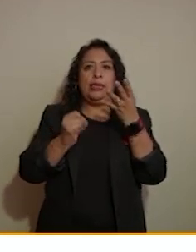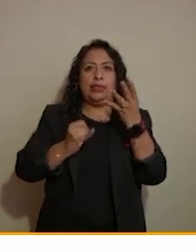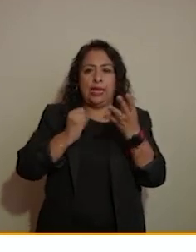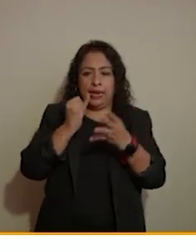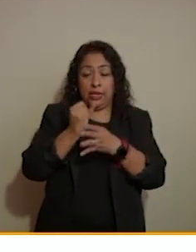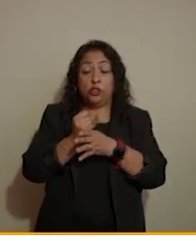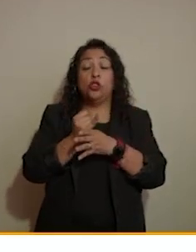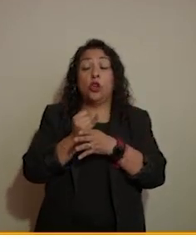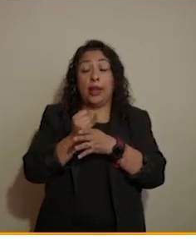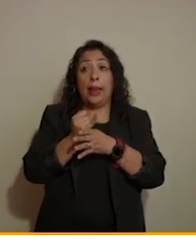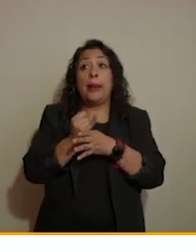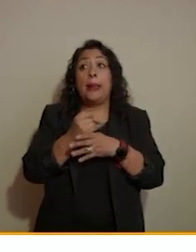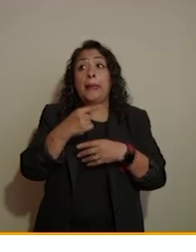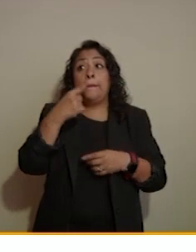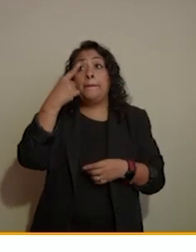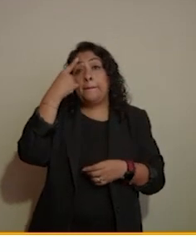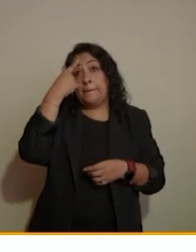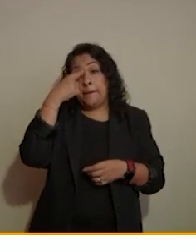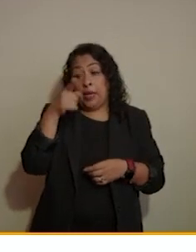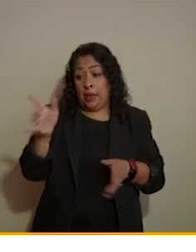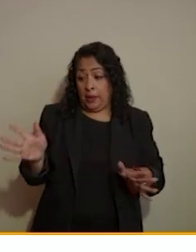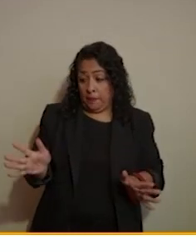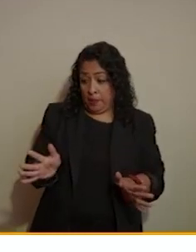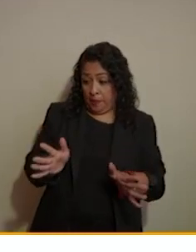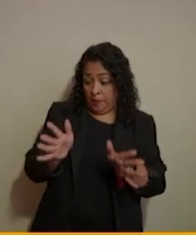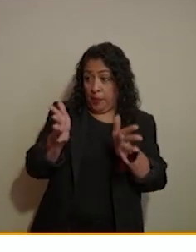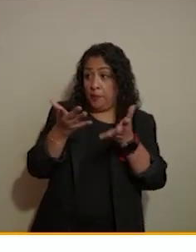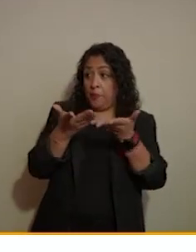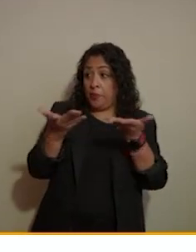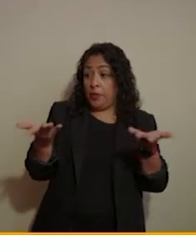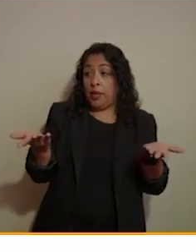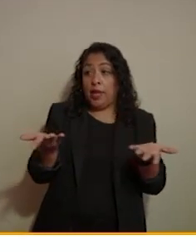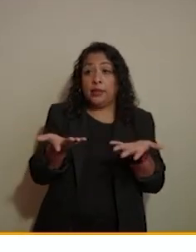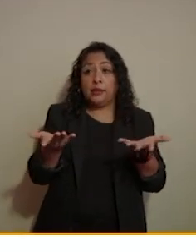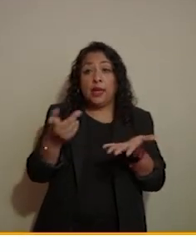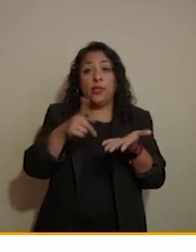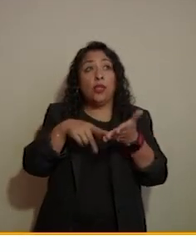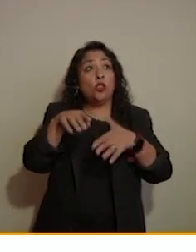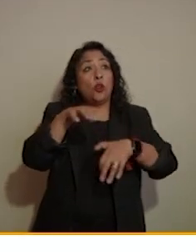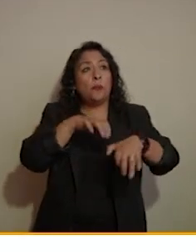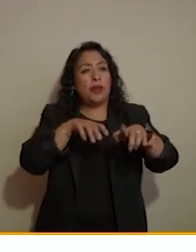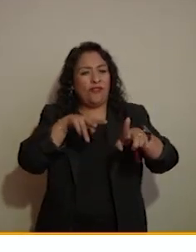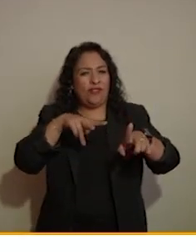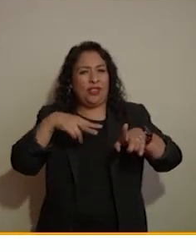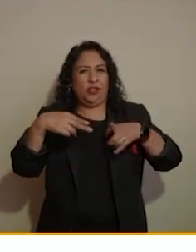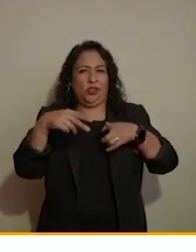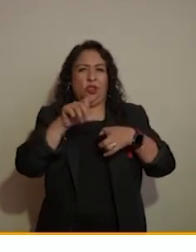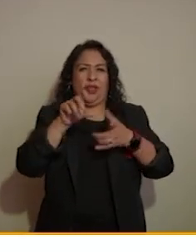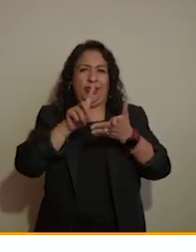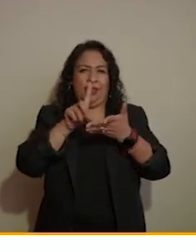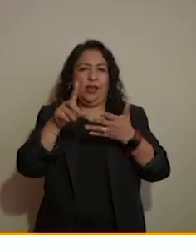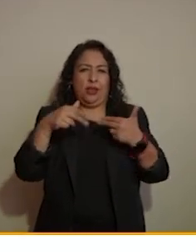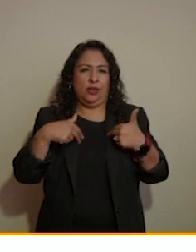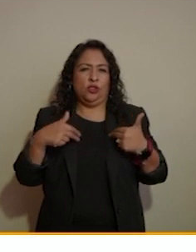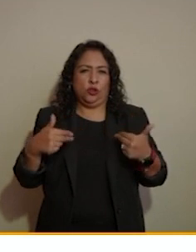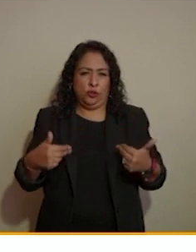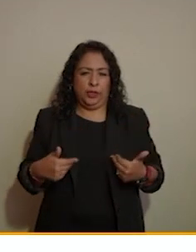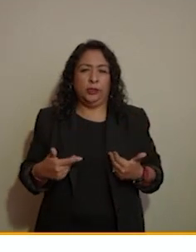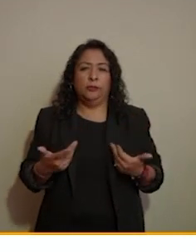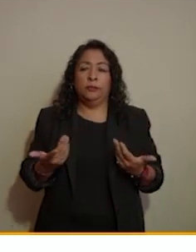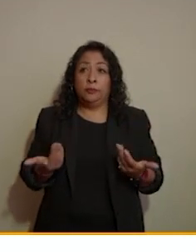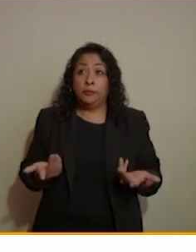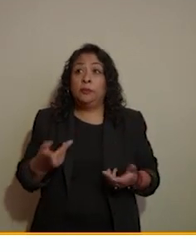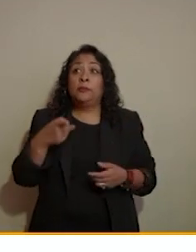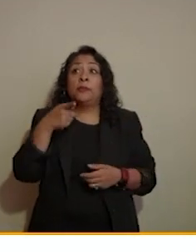internacionales, para impulsar la actuación empresarial desde la perspectiva de los derechos humanos. De ahí